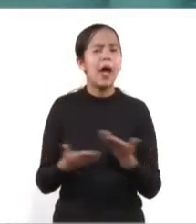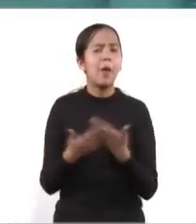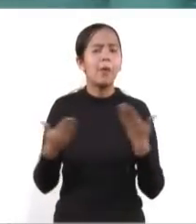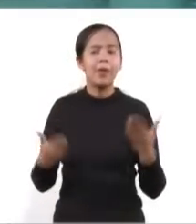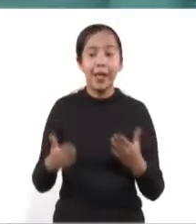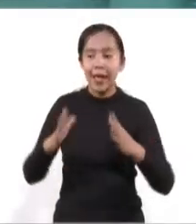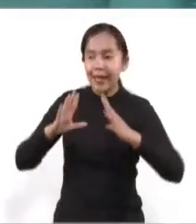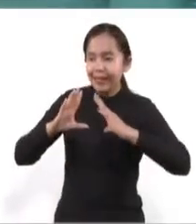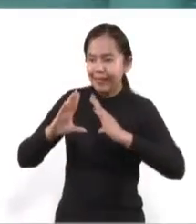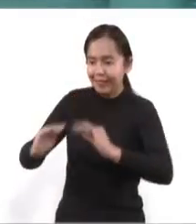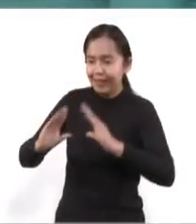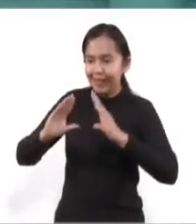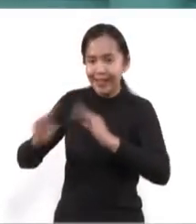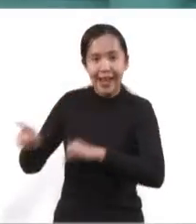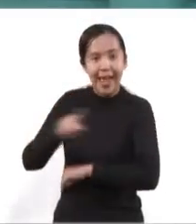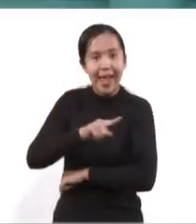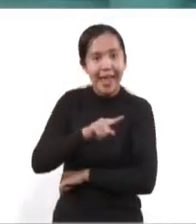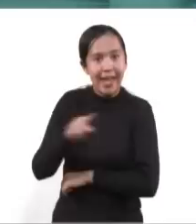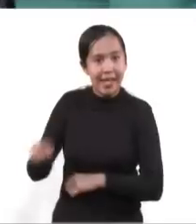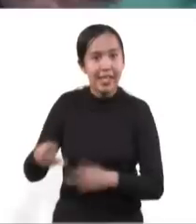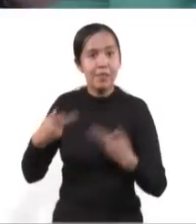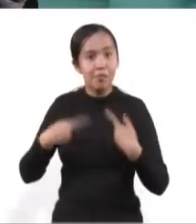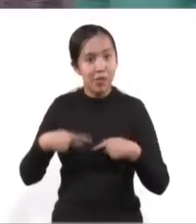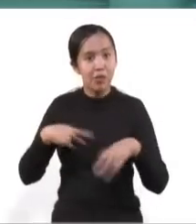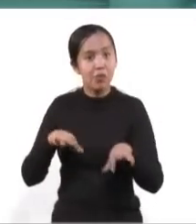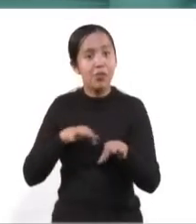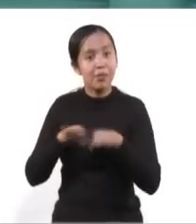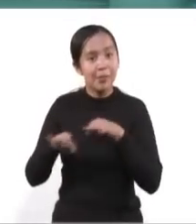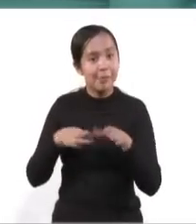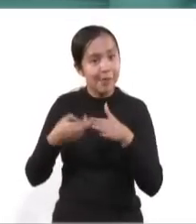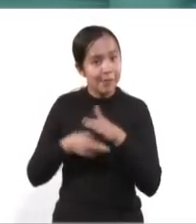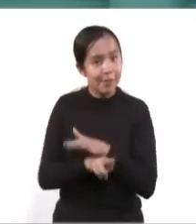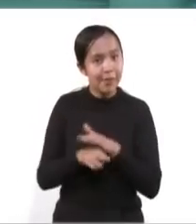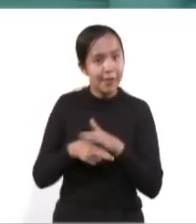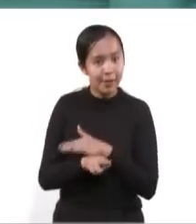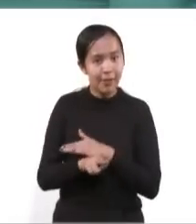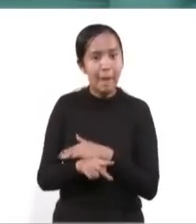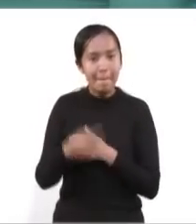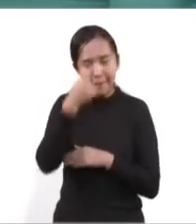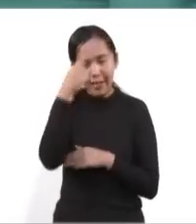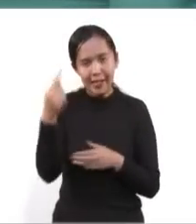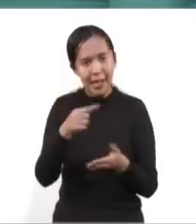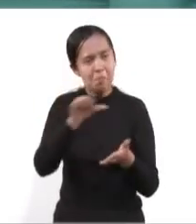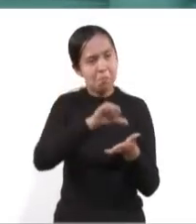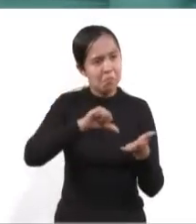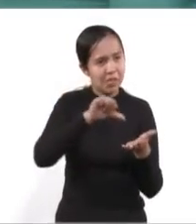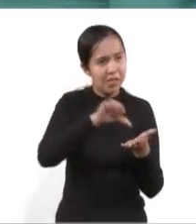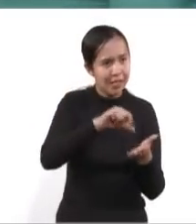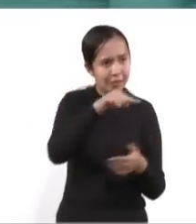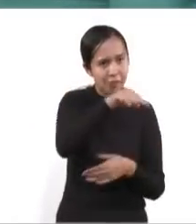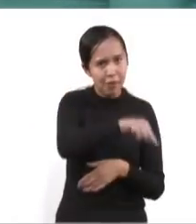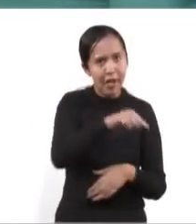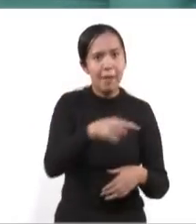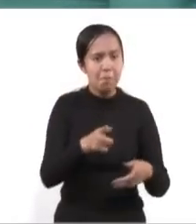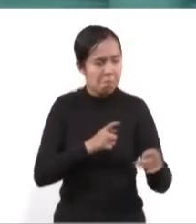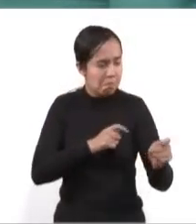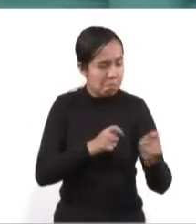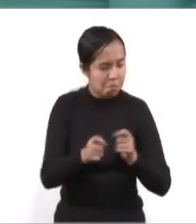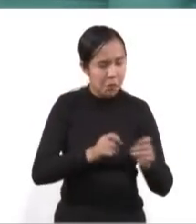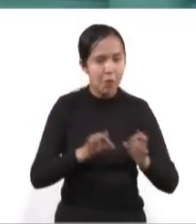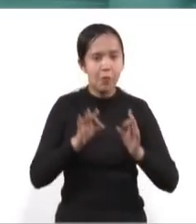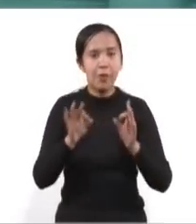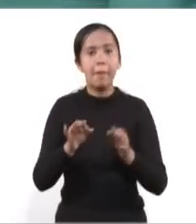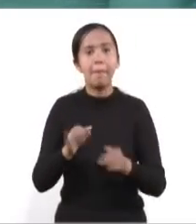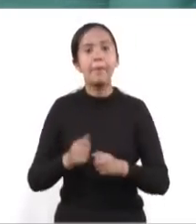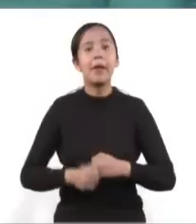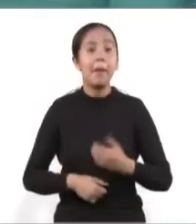los compañeros del metro en lo referente a la operación ya específica del centro de control, que la operarán, y